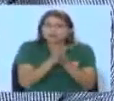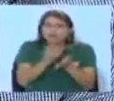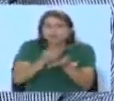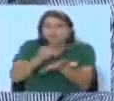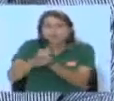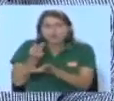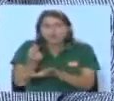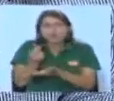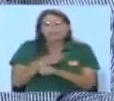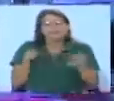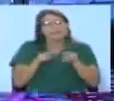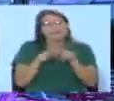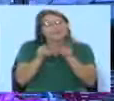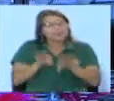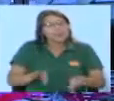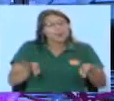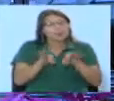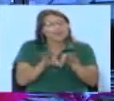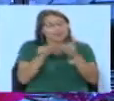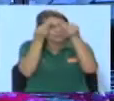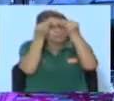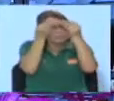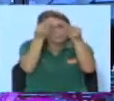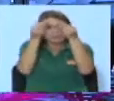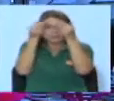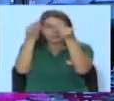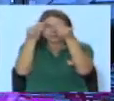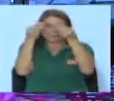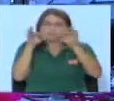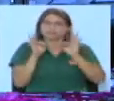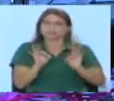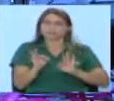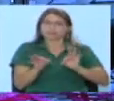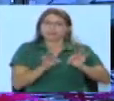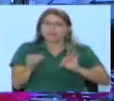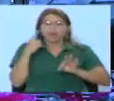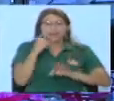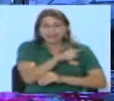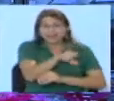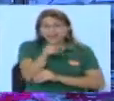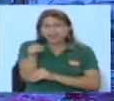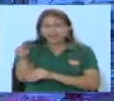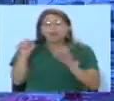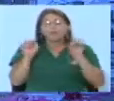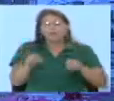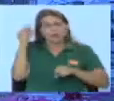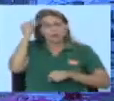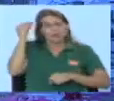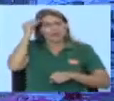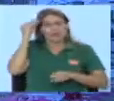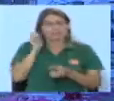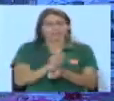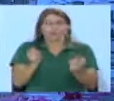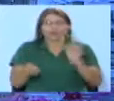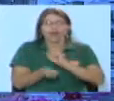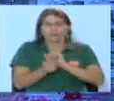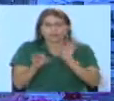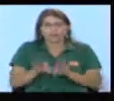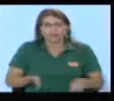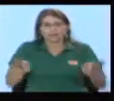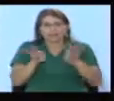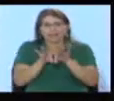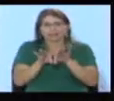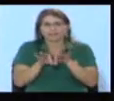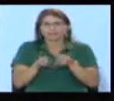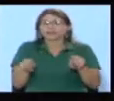usuario tenga la información precisa para que pueda opinar sobre un cambio fundamental. Yo también quería referirme